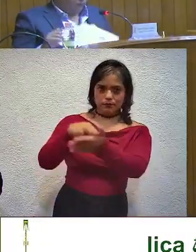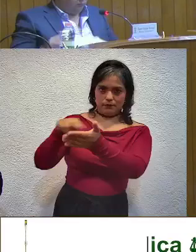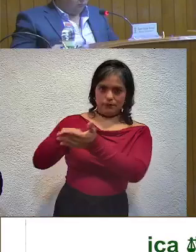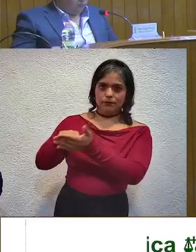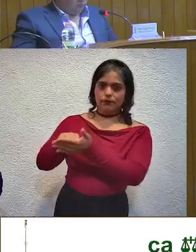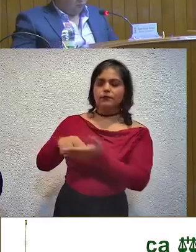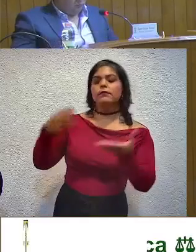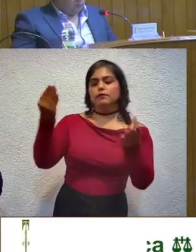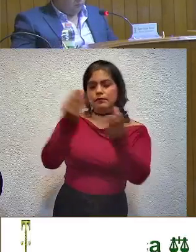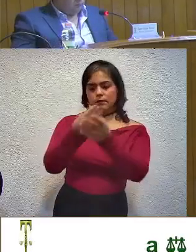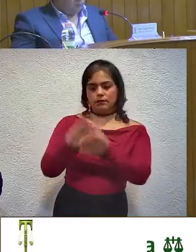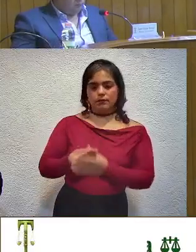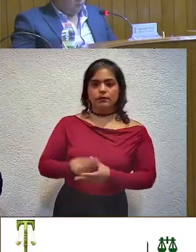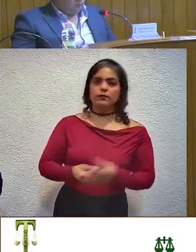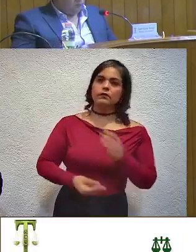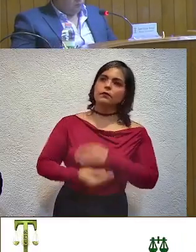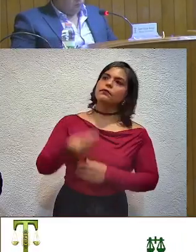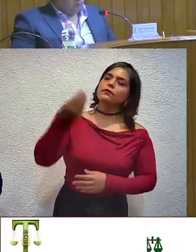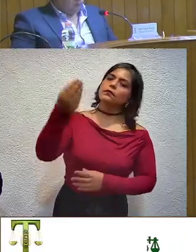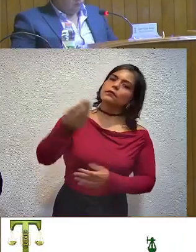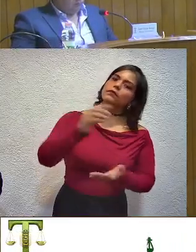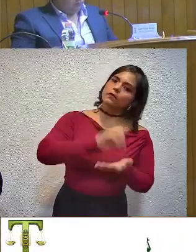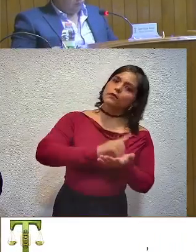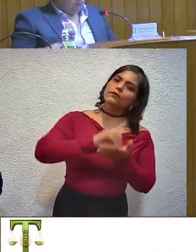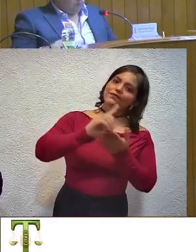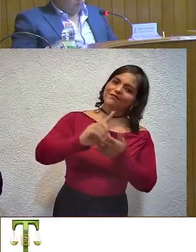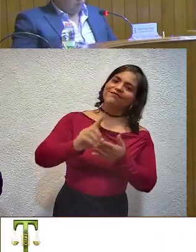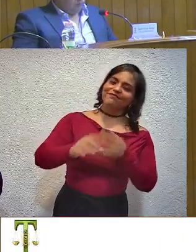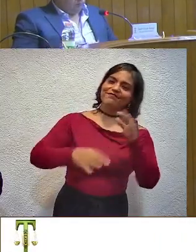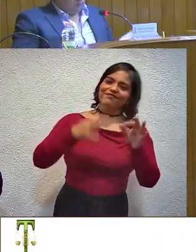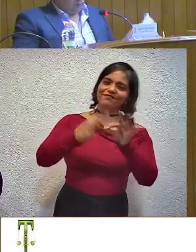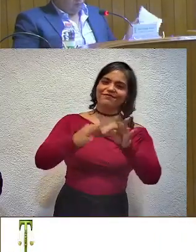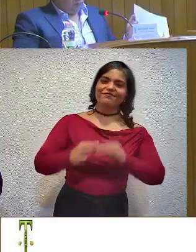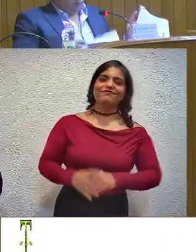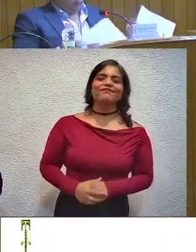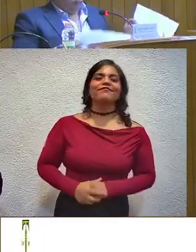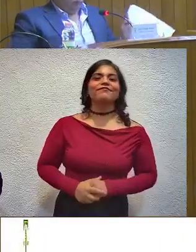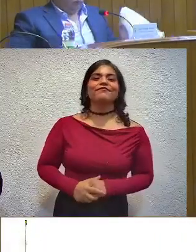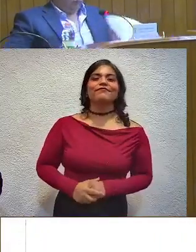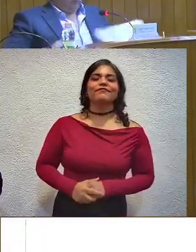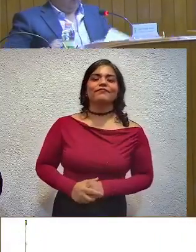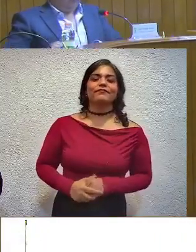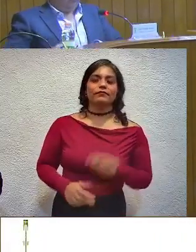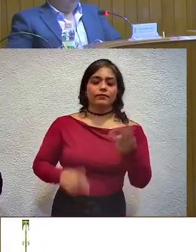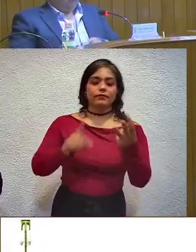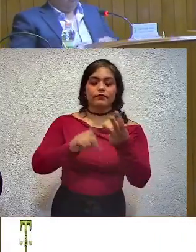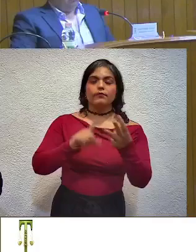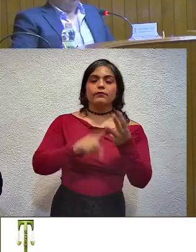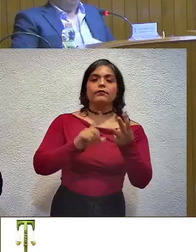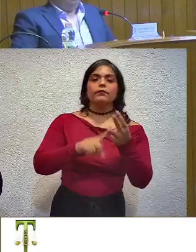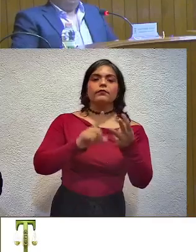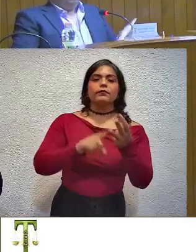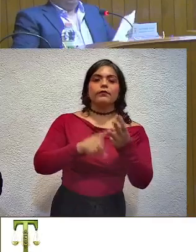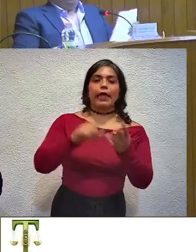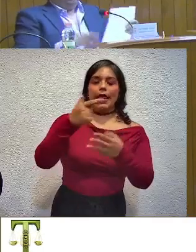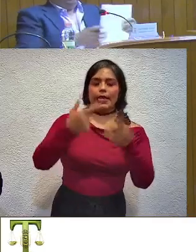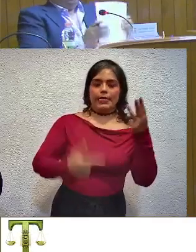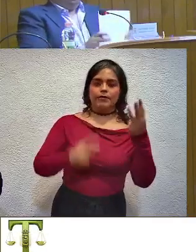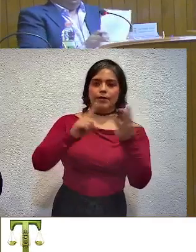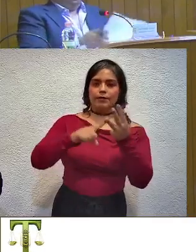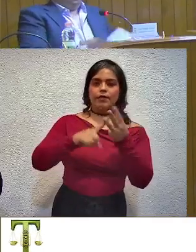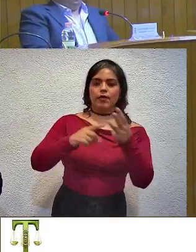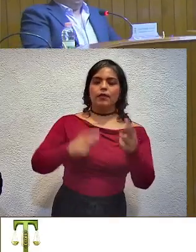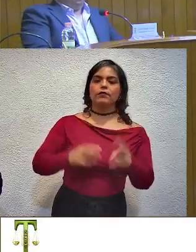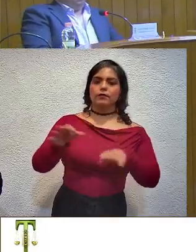de la presente sesión y notifíquese conforme a derecho corresponde. El tercer asunto listado para analizar y resolver